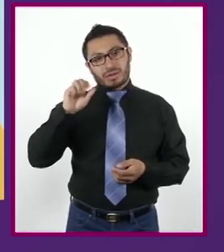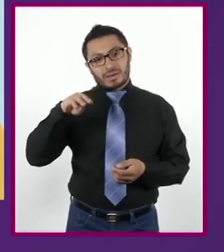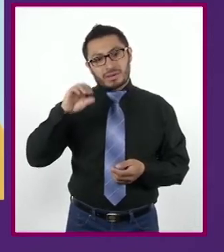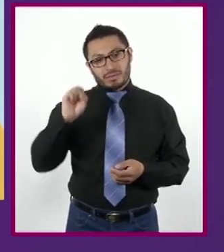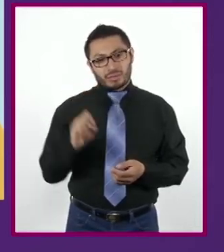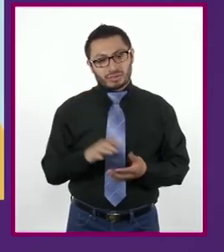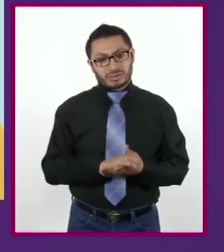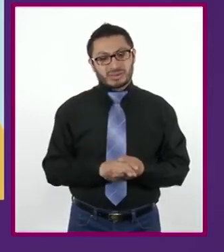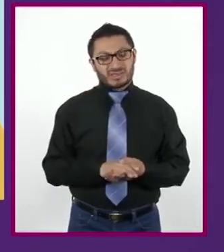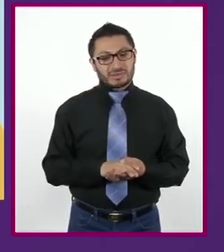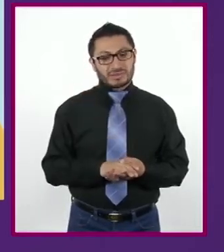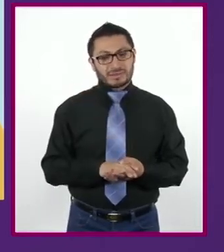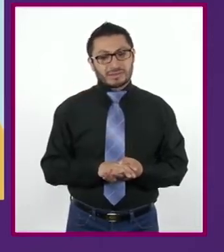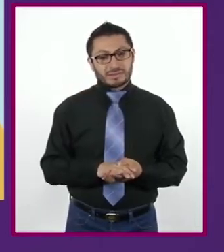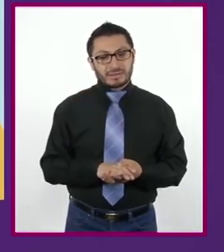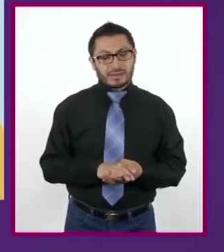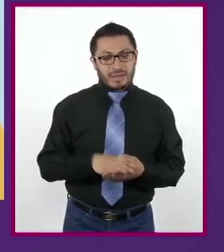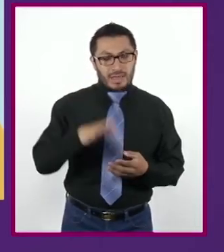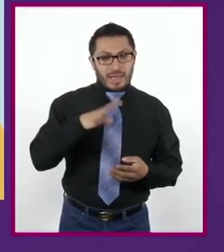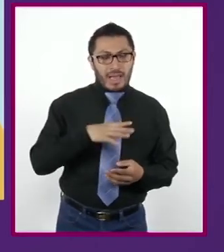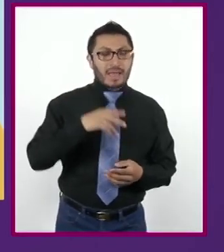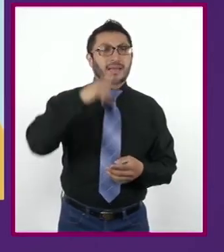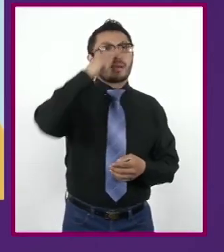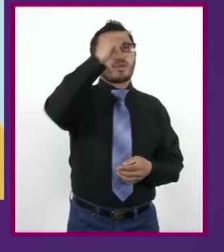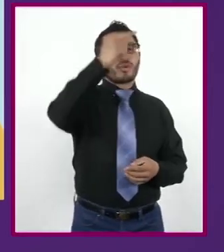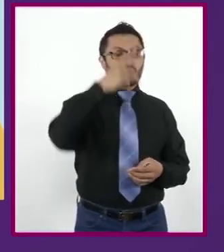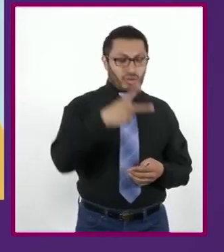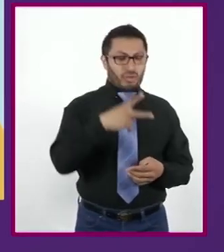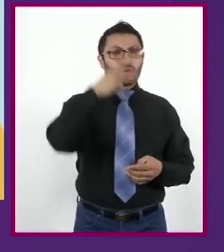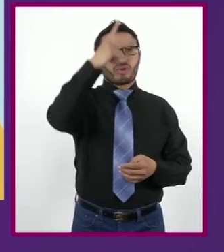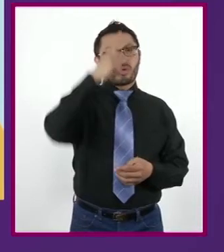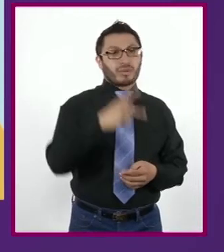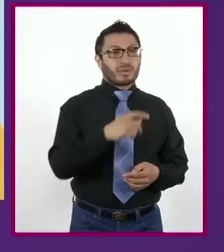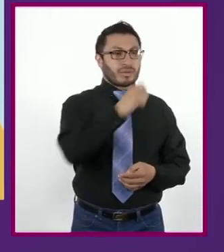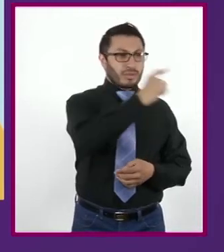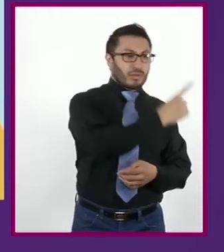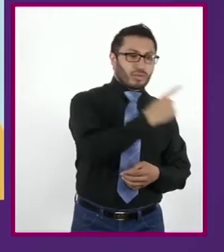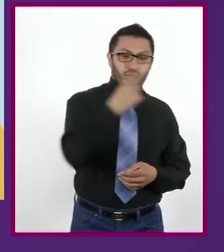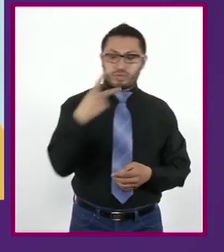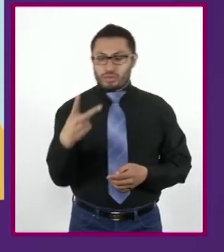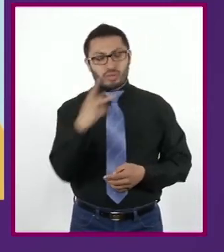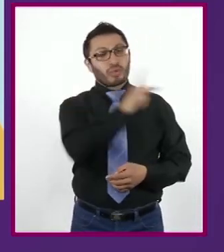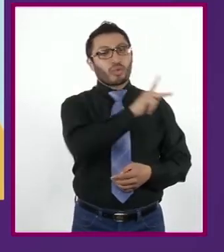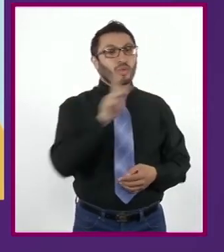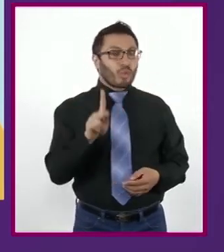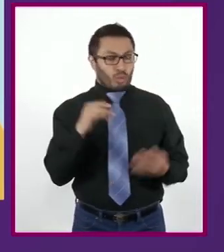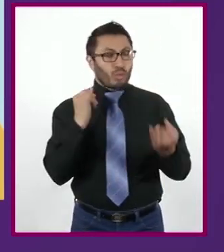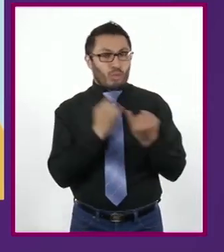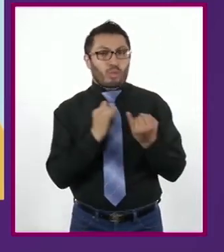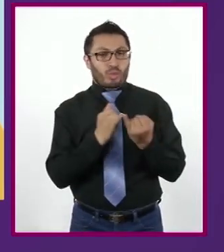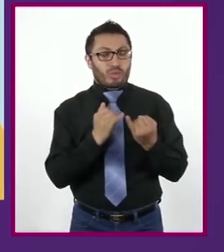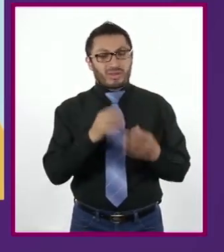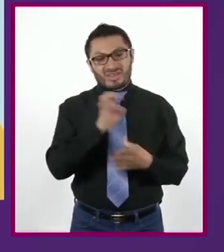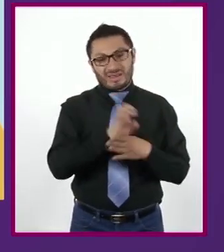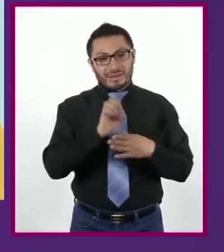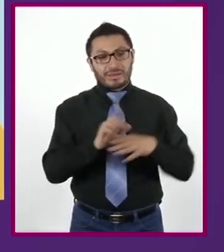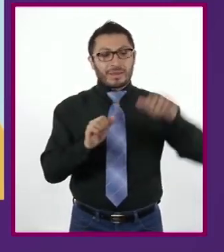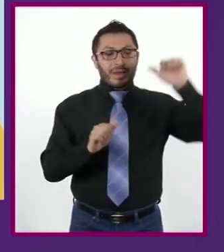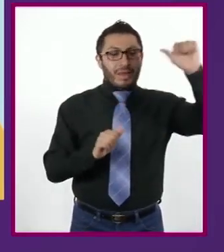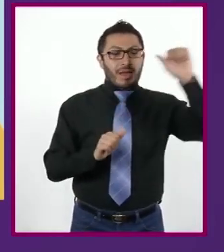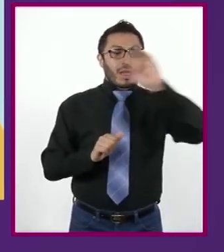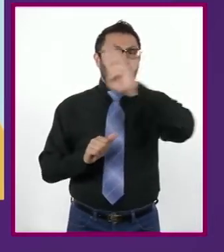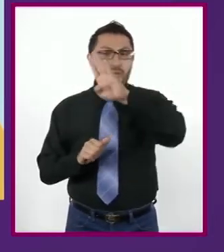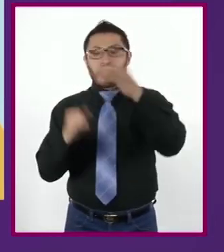tanto, tienen dos pares de lados paralelos e iguales. Entonces, AB